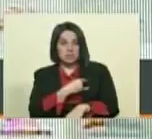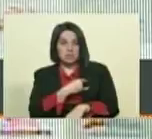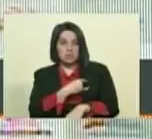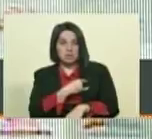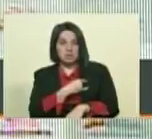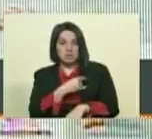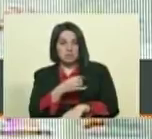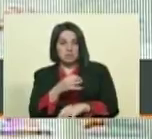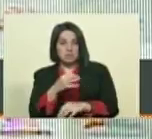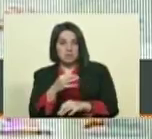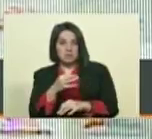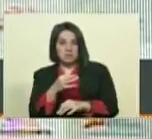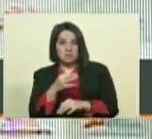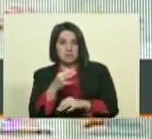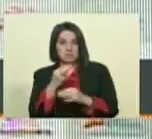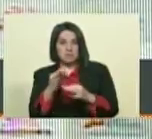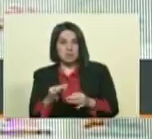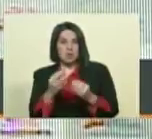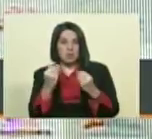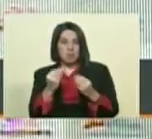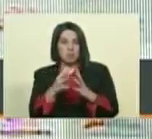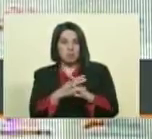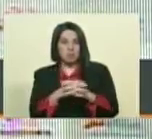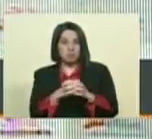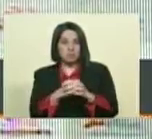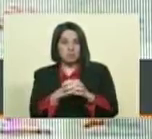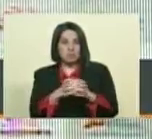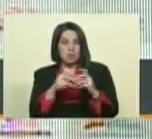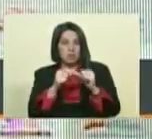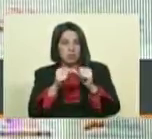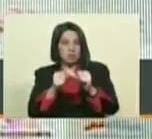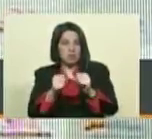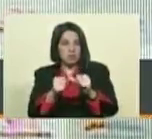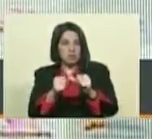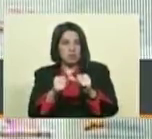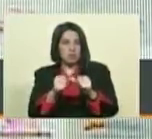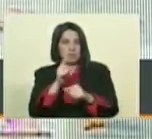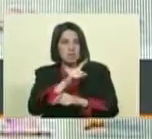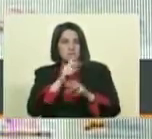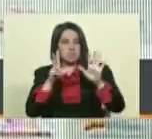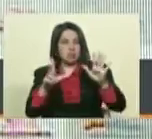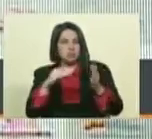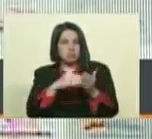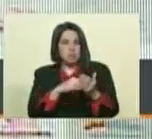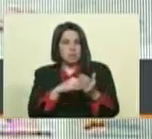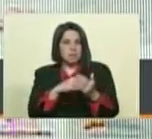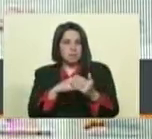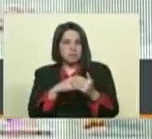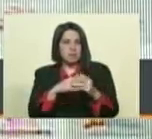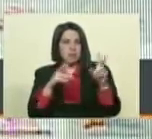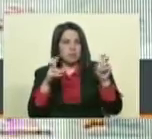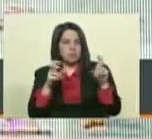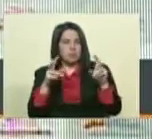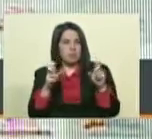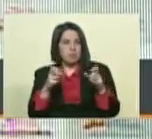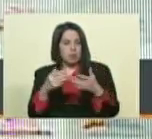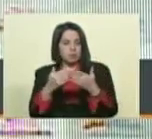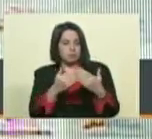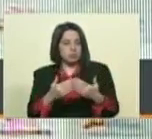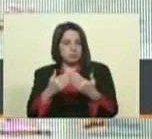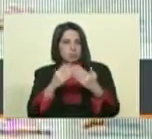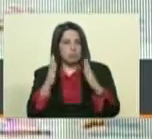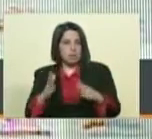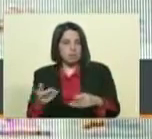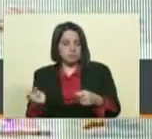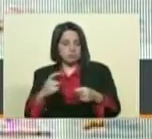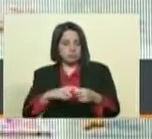la Seguridad está recibiendo un nuevo contingente de 18.000 nuevos estudiantes a través del Plan